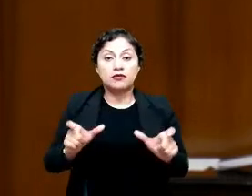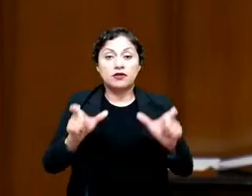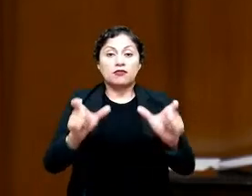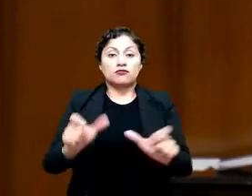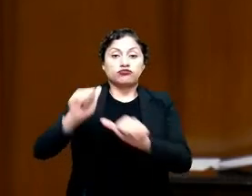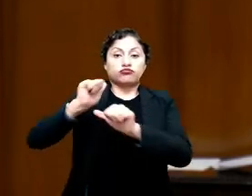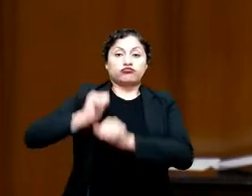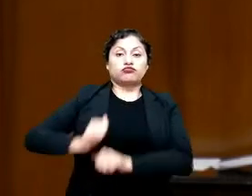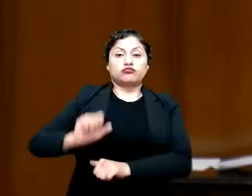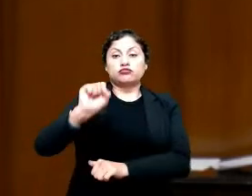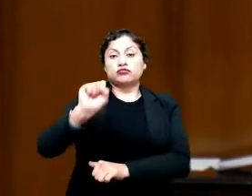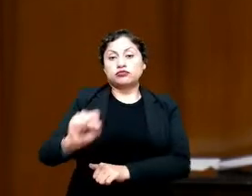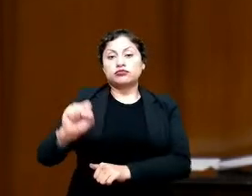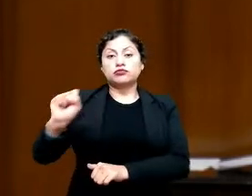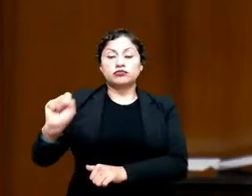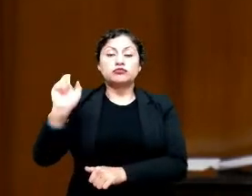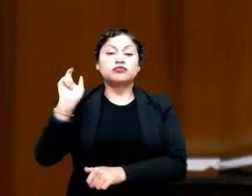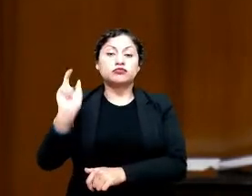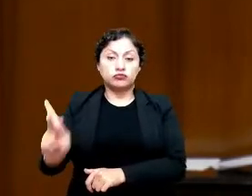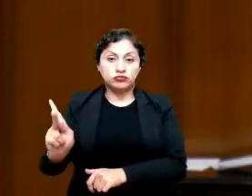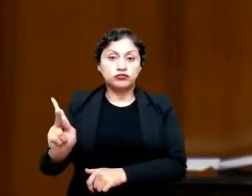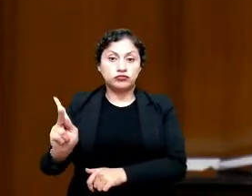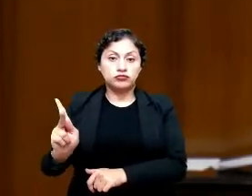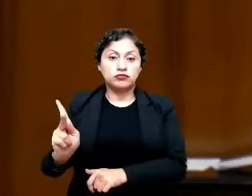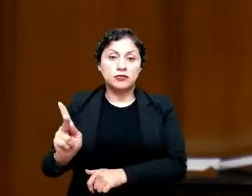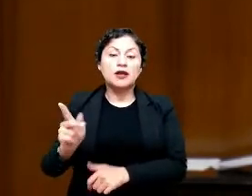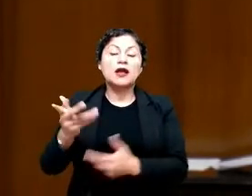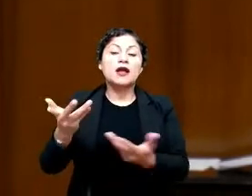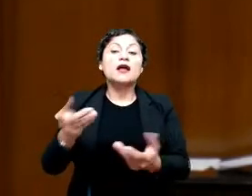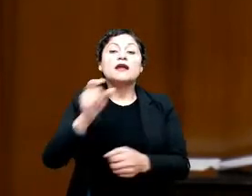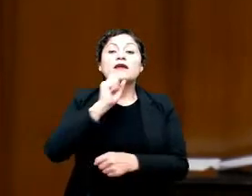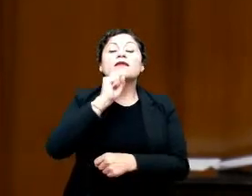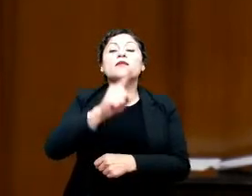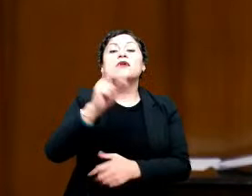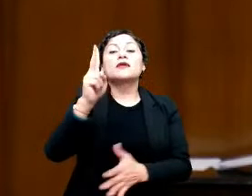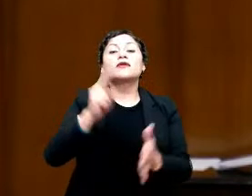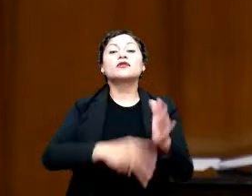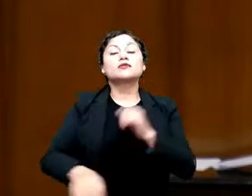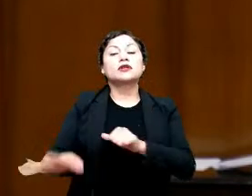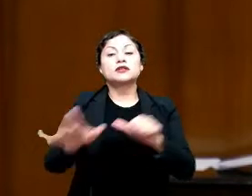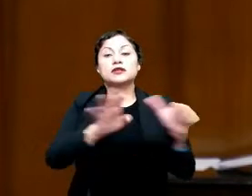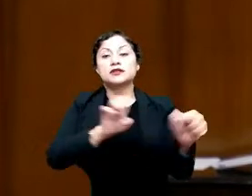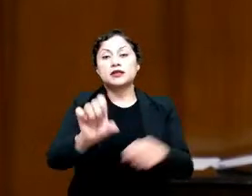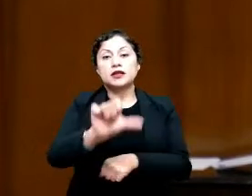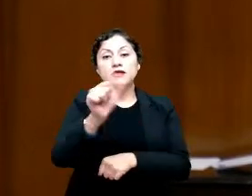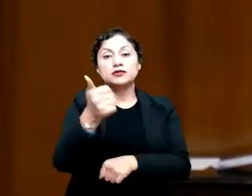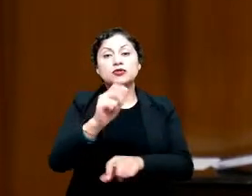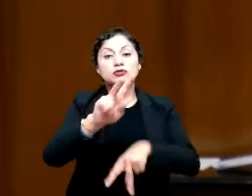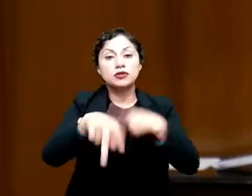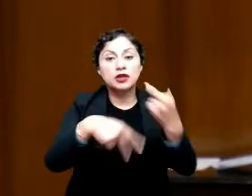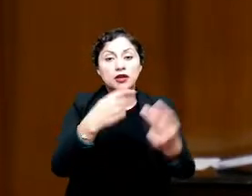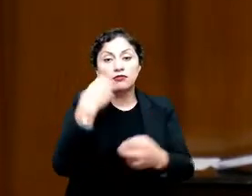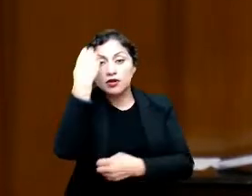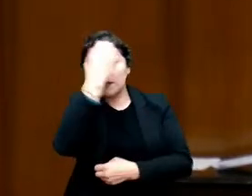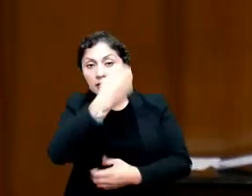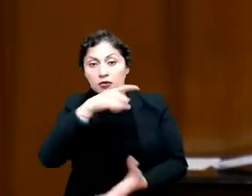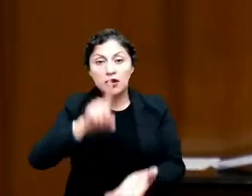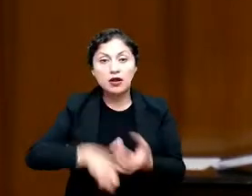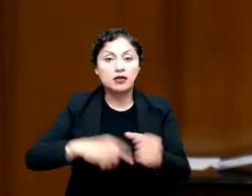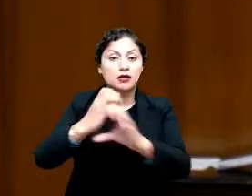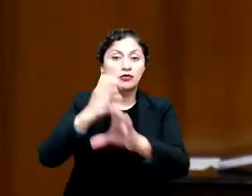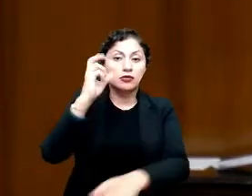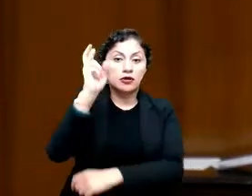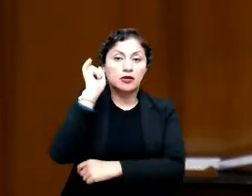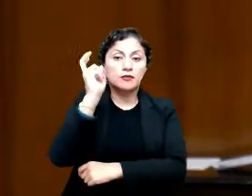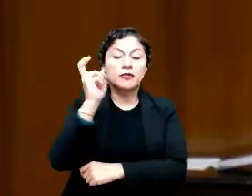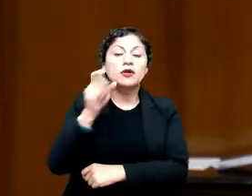de Seguridad Pública hasta la actualidad, y se realizaron 2.611 operativos de revisión e inspección